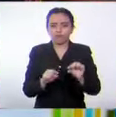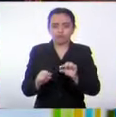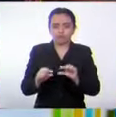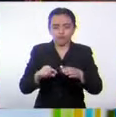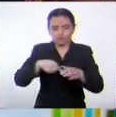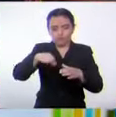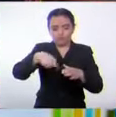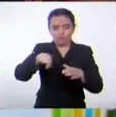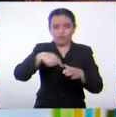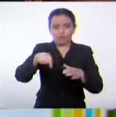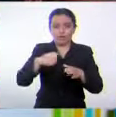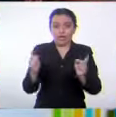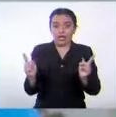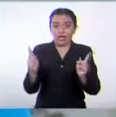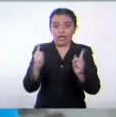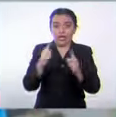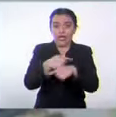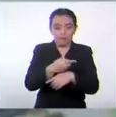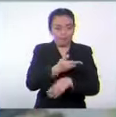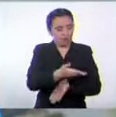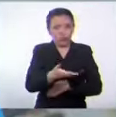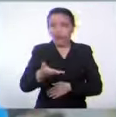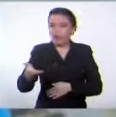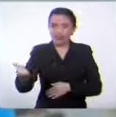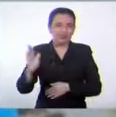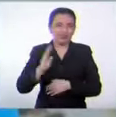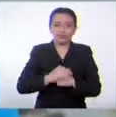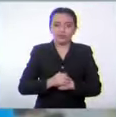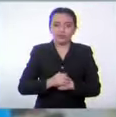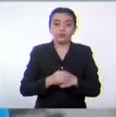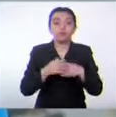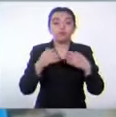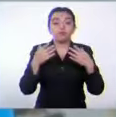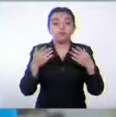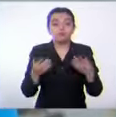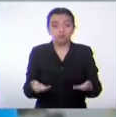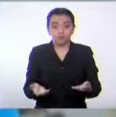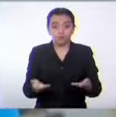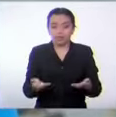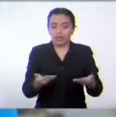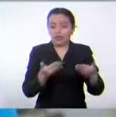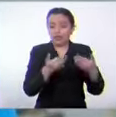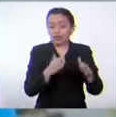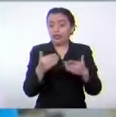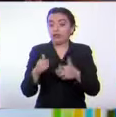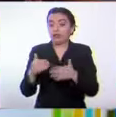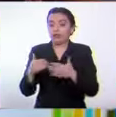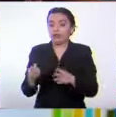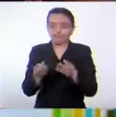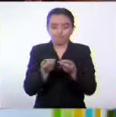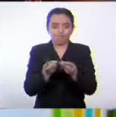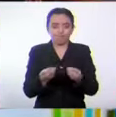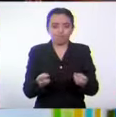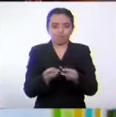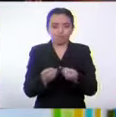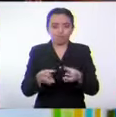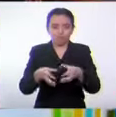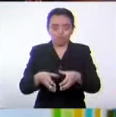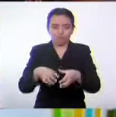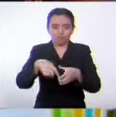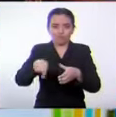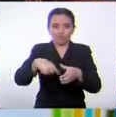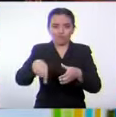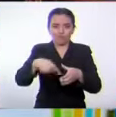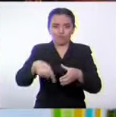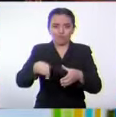que ésta puede sufrir. Para esto se ha empleado una gran variedad de disoluciones, lo cual ha